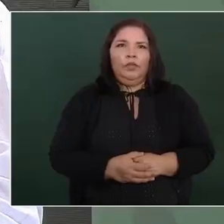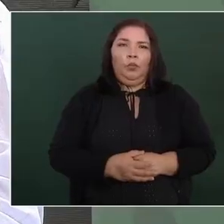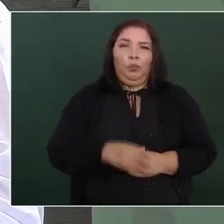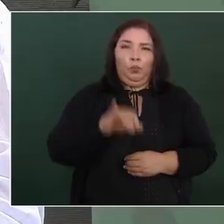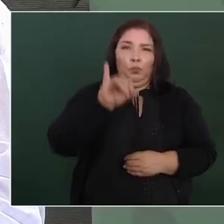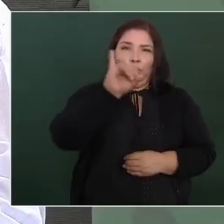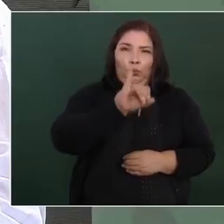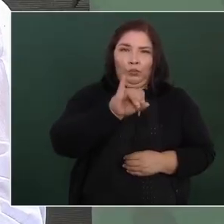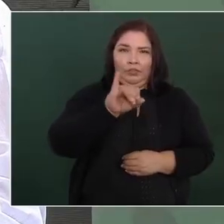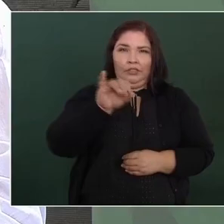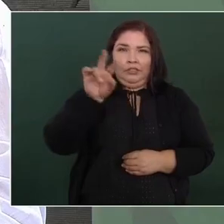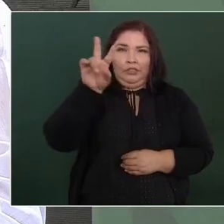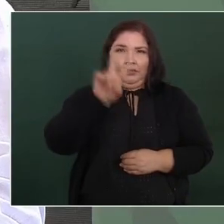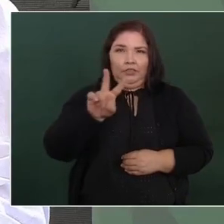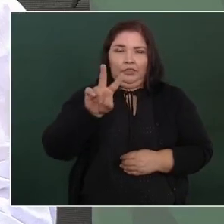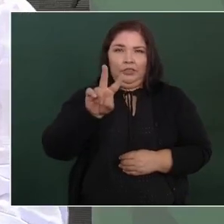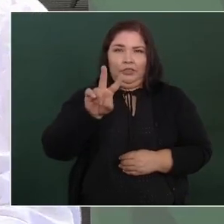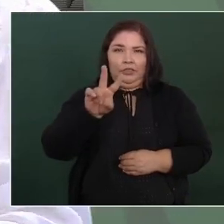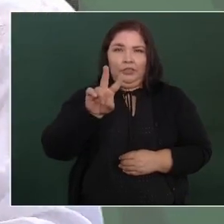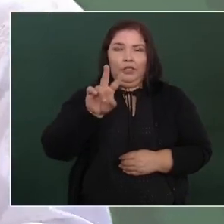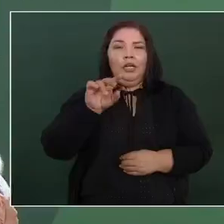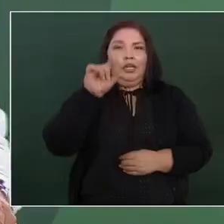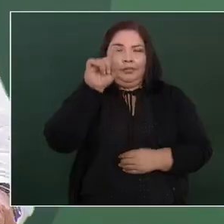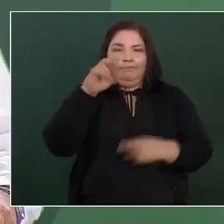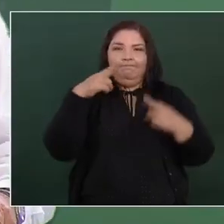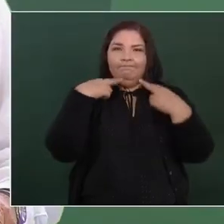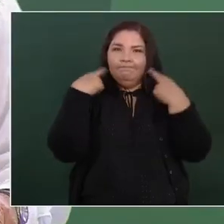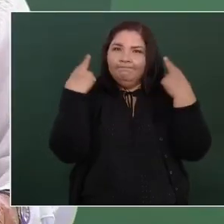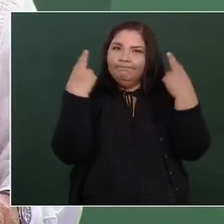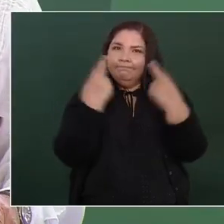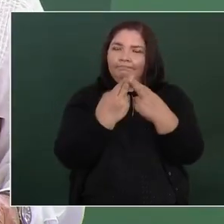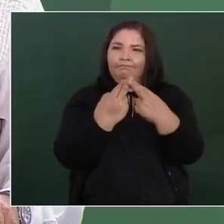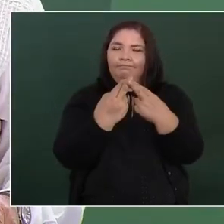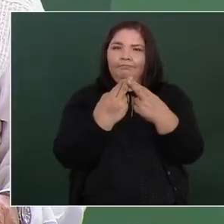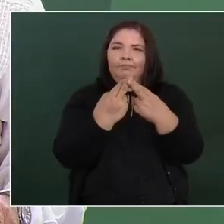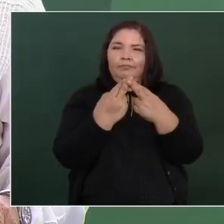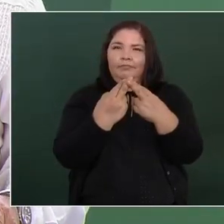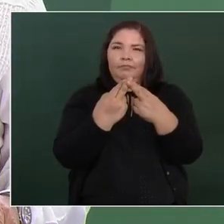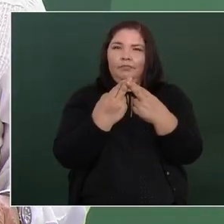jueves y viernes en esta reunión de